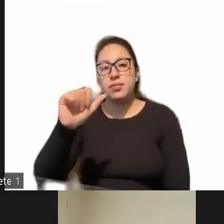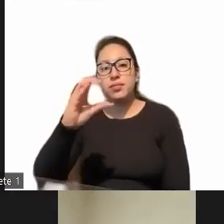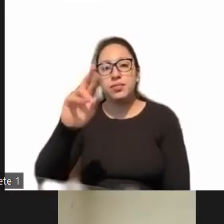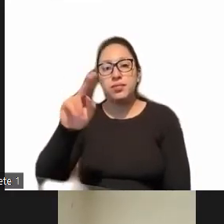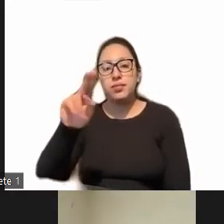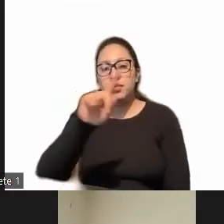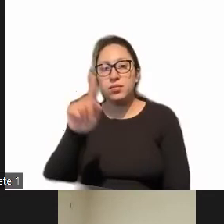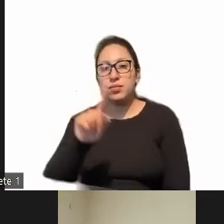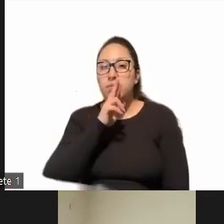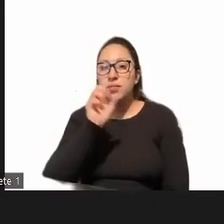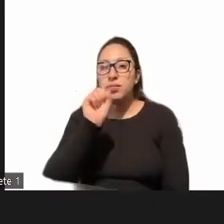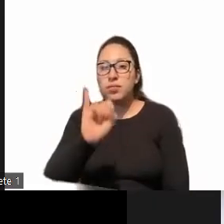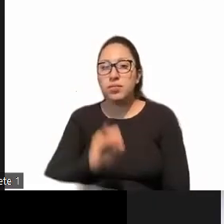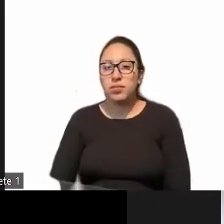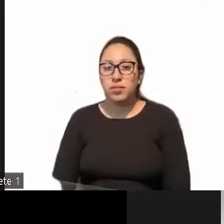Cruz, a favor.